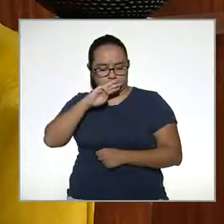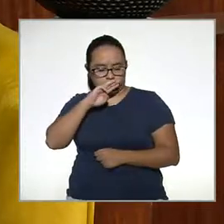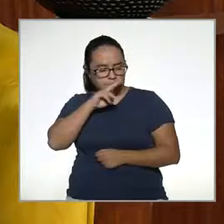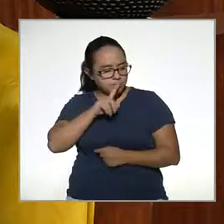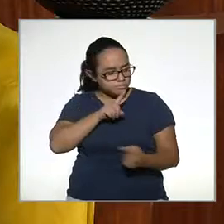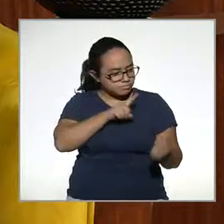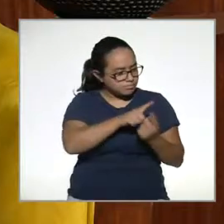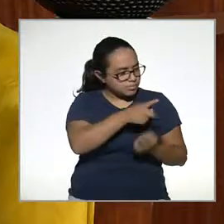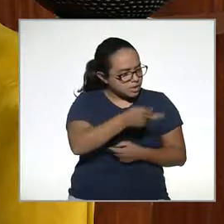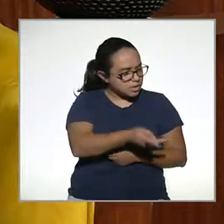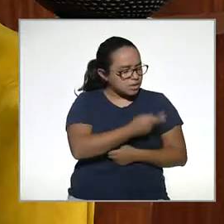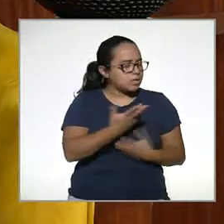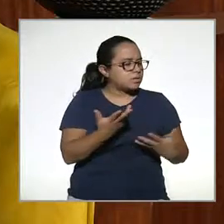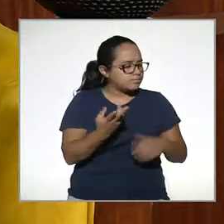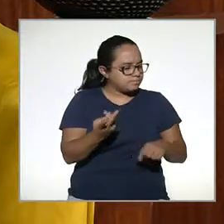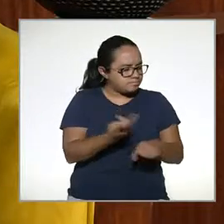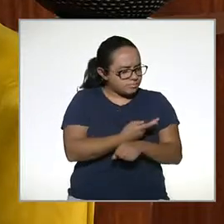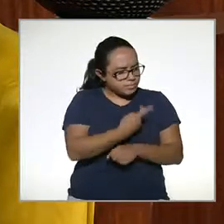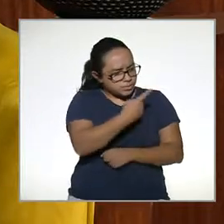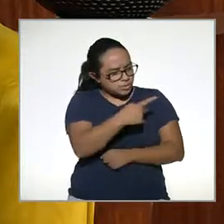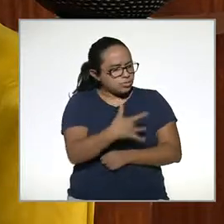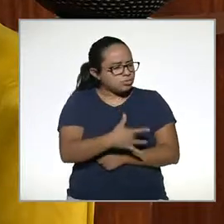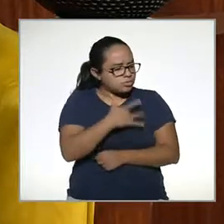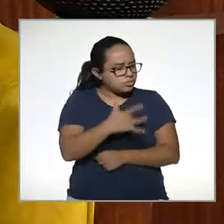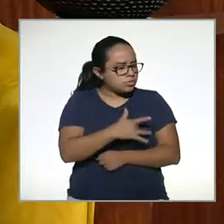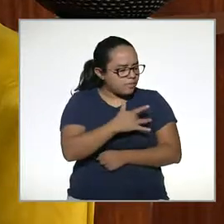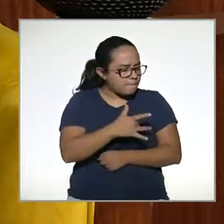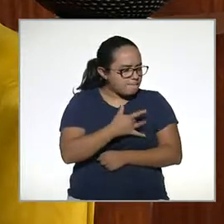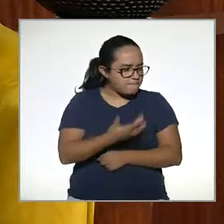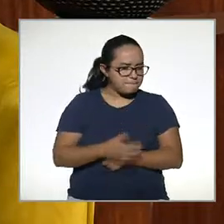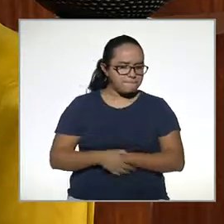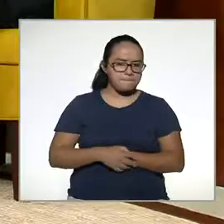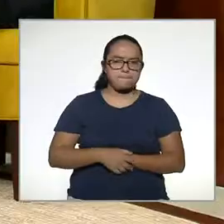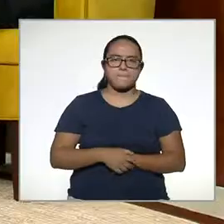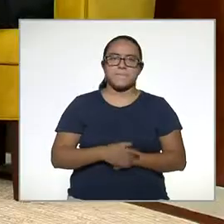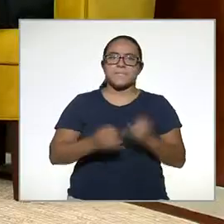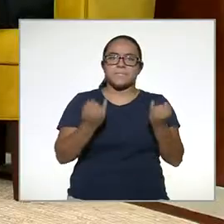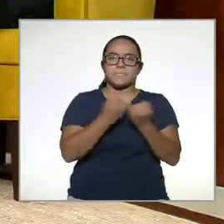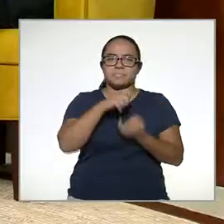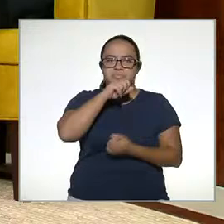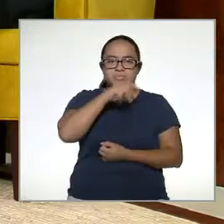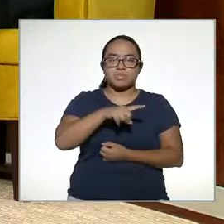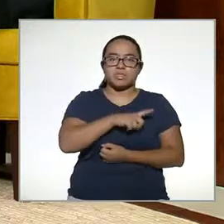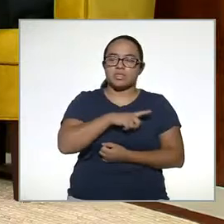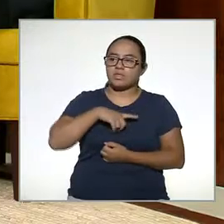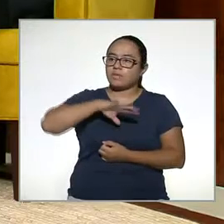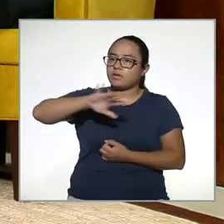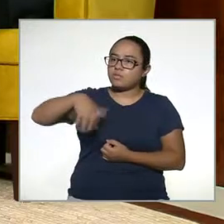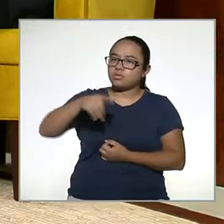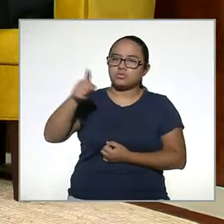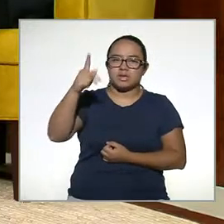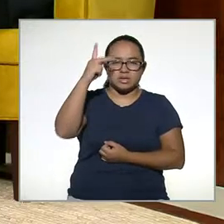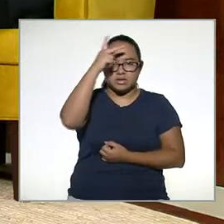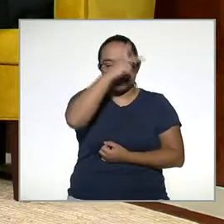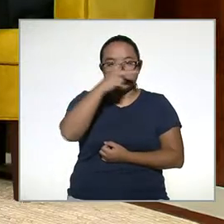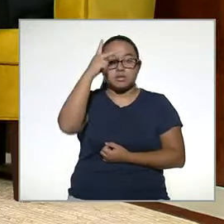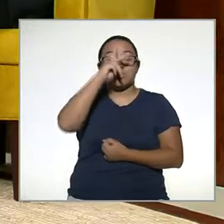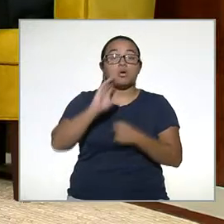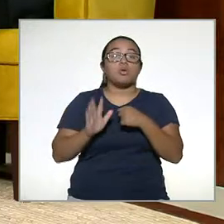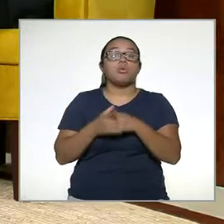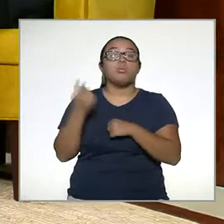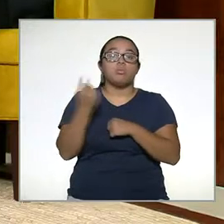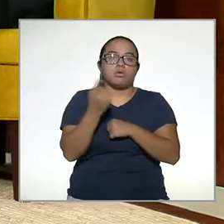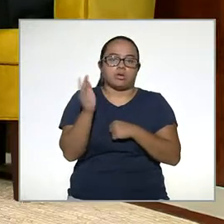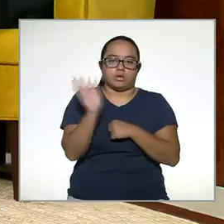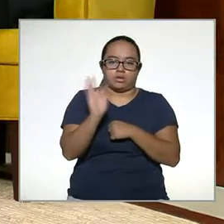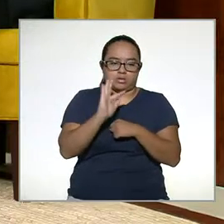¿Qué pudiera estar pasando? ¿Cómo se está sintiendo? Este, y también, bueno, buscar también ayuda psicológica, ¿no? Porque podría también